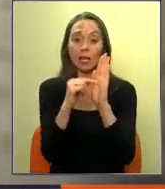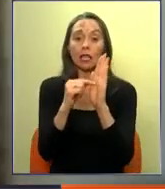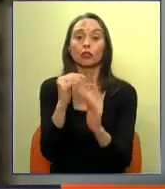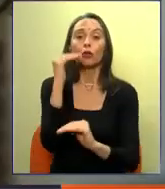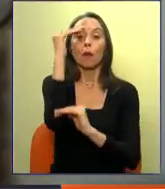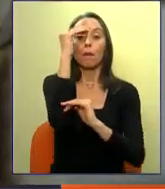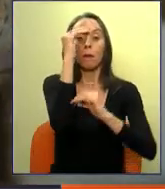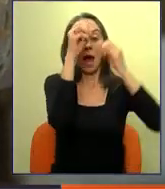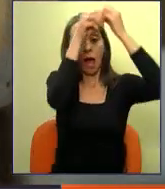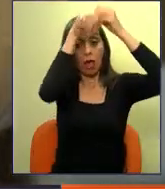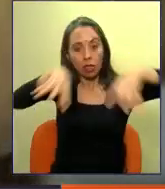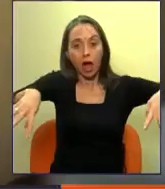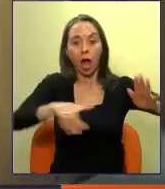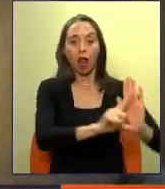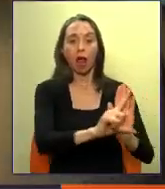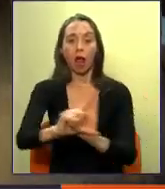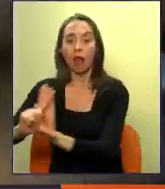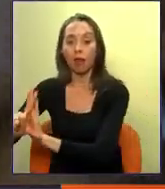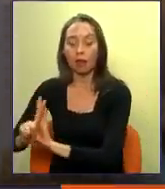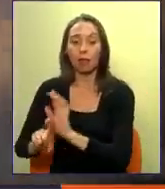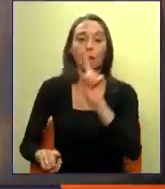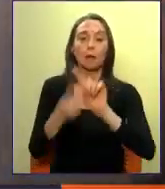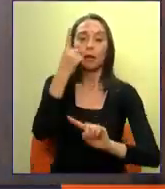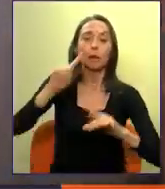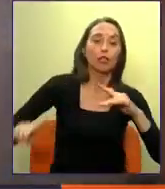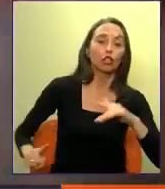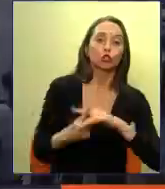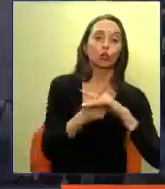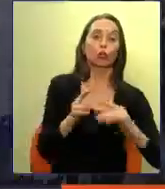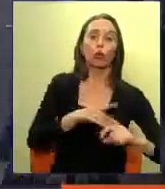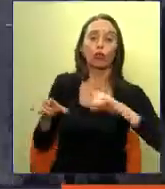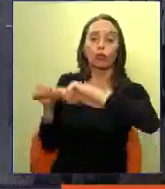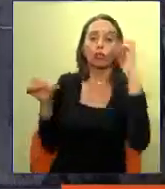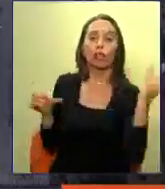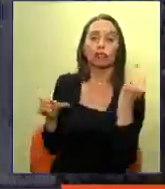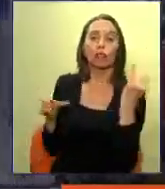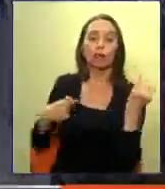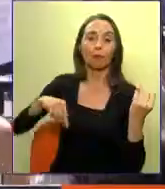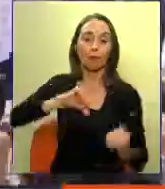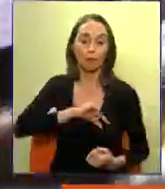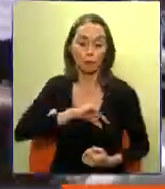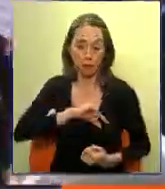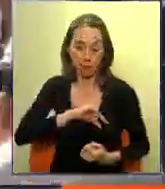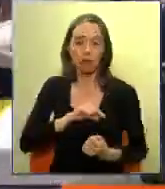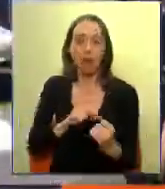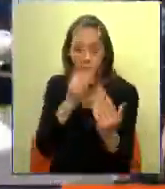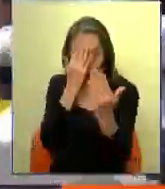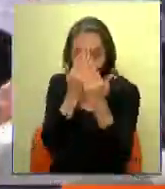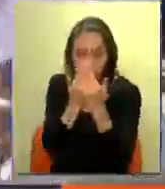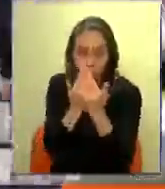las leyes, cuya primera versión nació con la independencia y hoy vuelve a enfrentar los